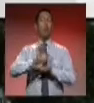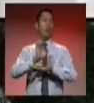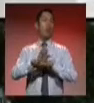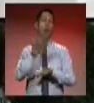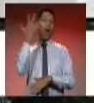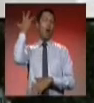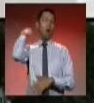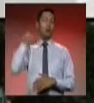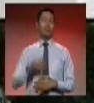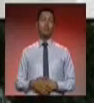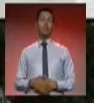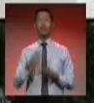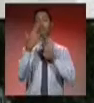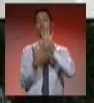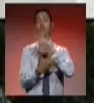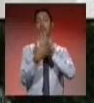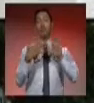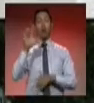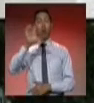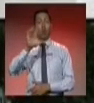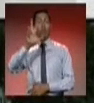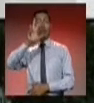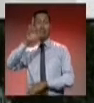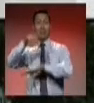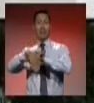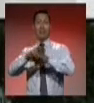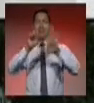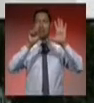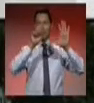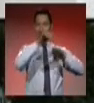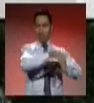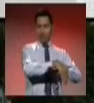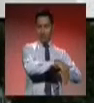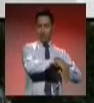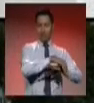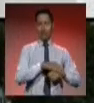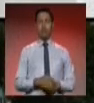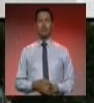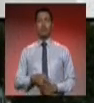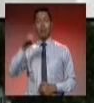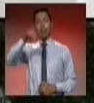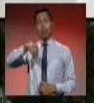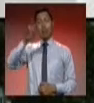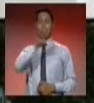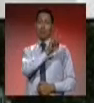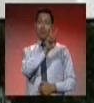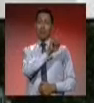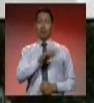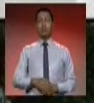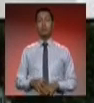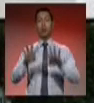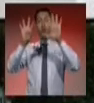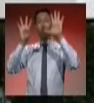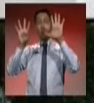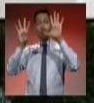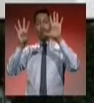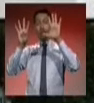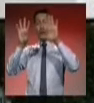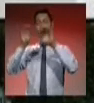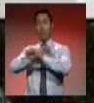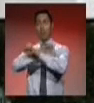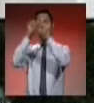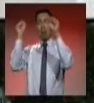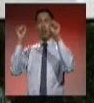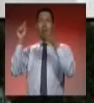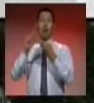horarios de atención son los lunes de 15 a 18 horas 45, de martes a viernes de 9 a 18